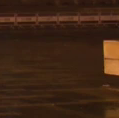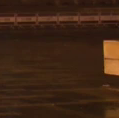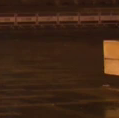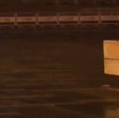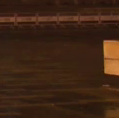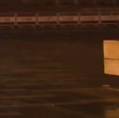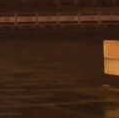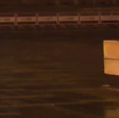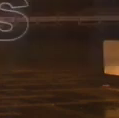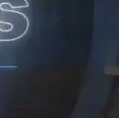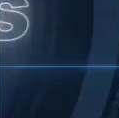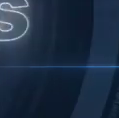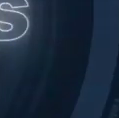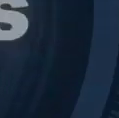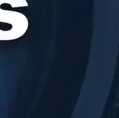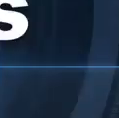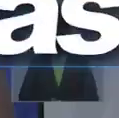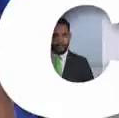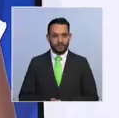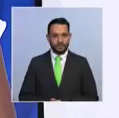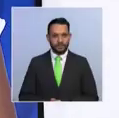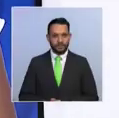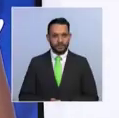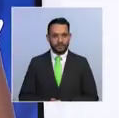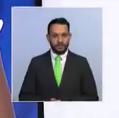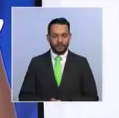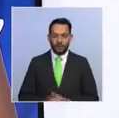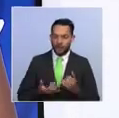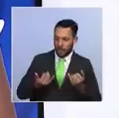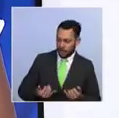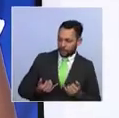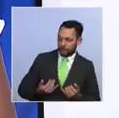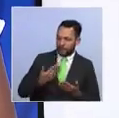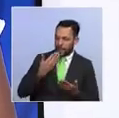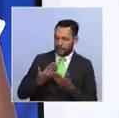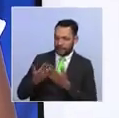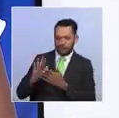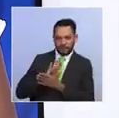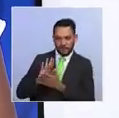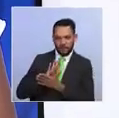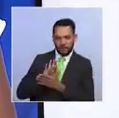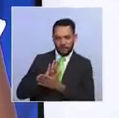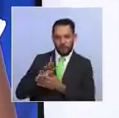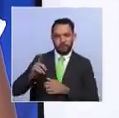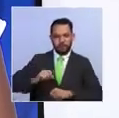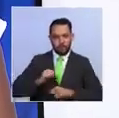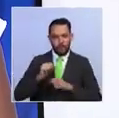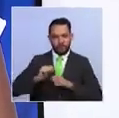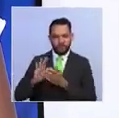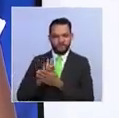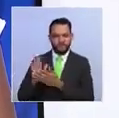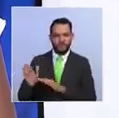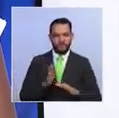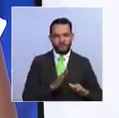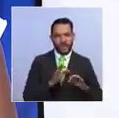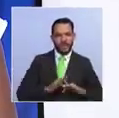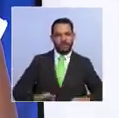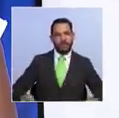en bogotá les informó ayer días ya ayer muchisimas gracias por la información y hablando de otros temas importantes en el triángulo del